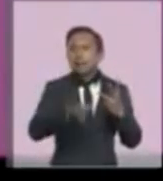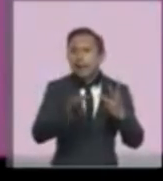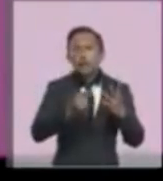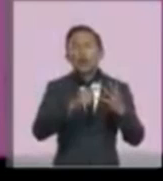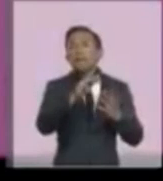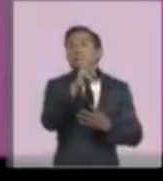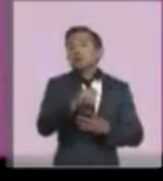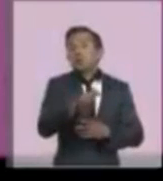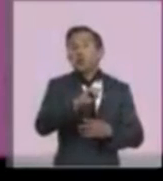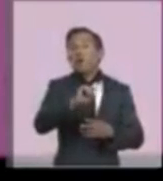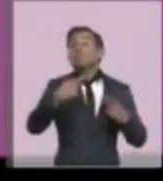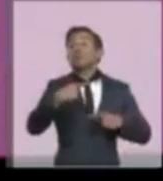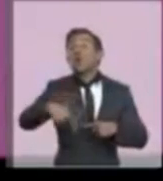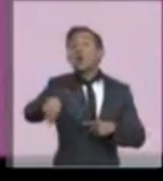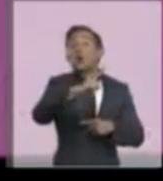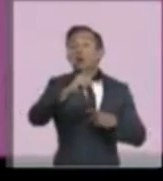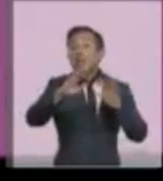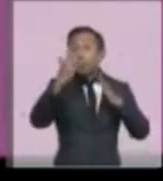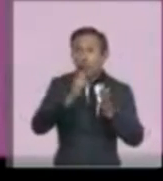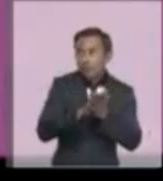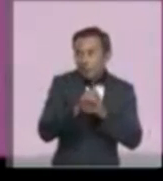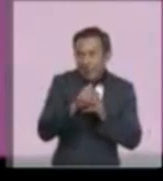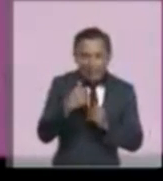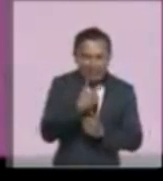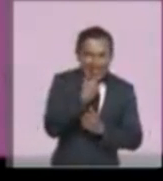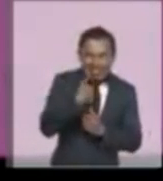poner eso. O los partidos políticos. No porque políticos, en sí mismo